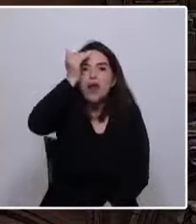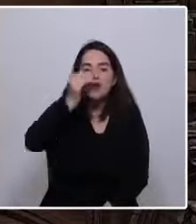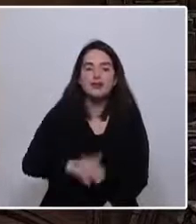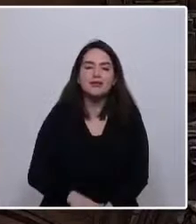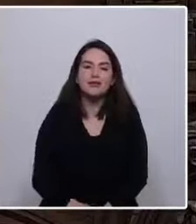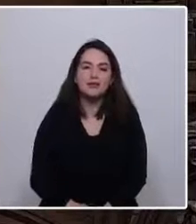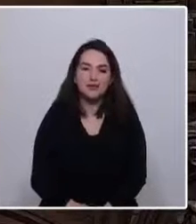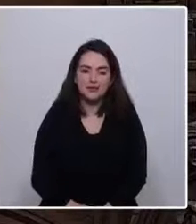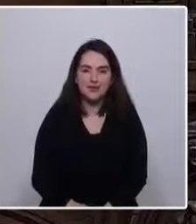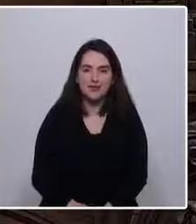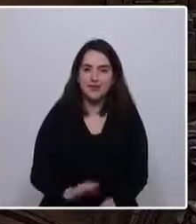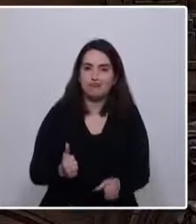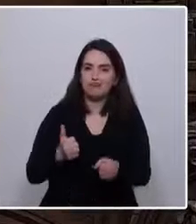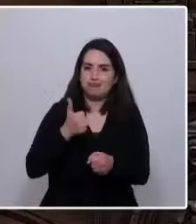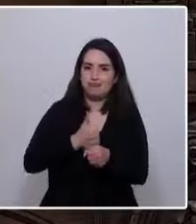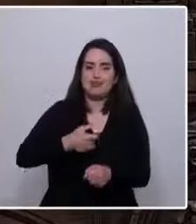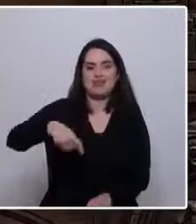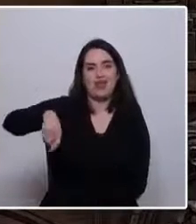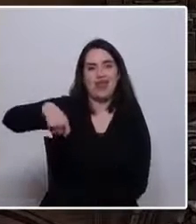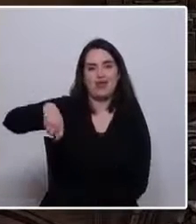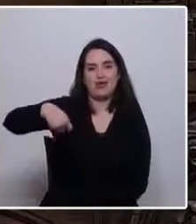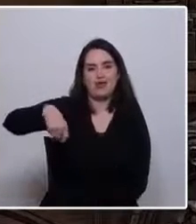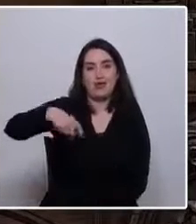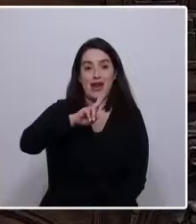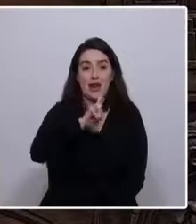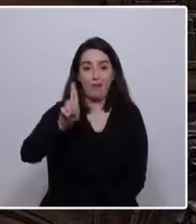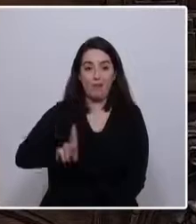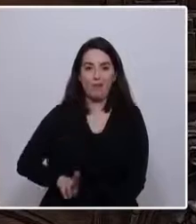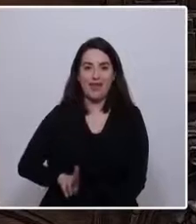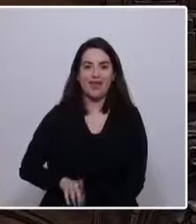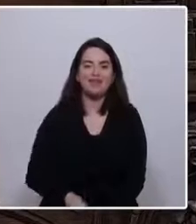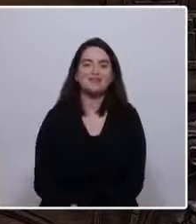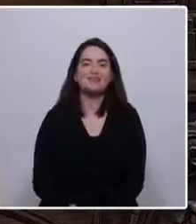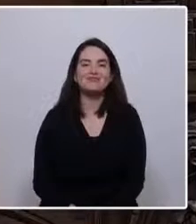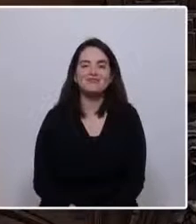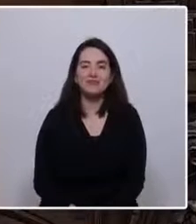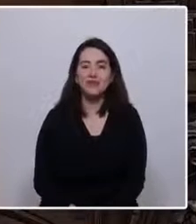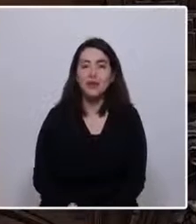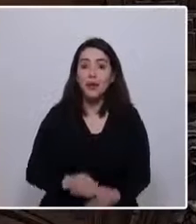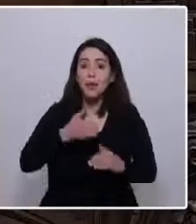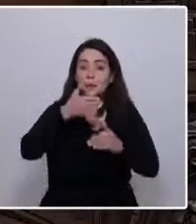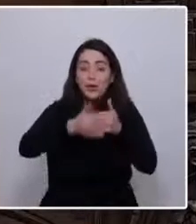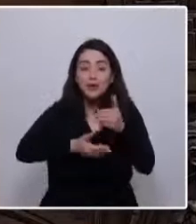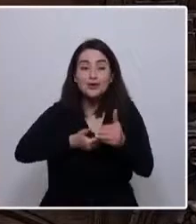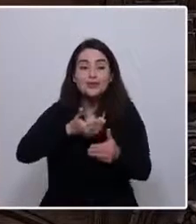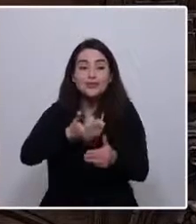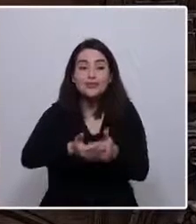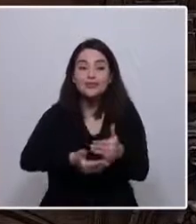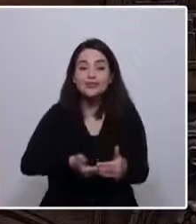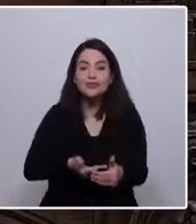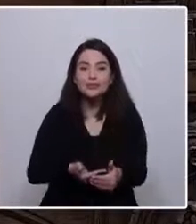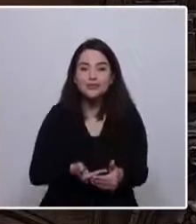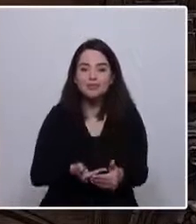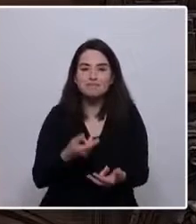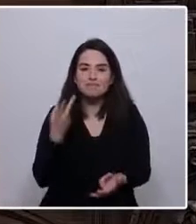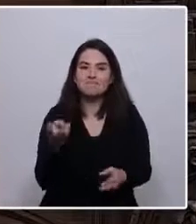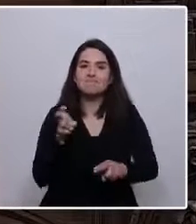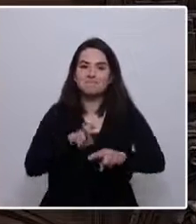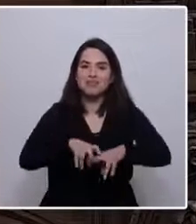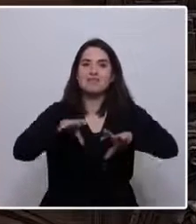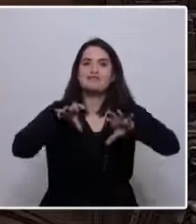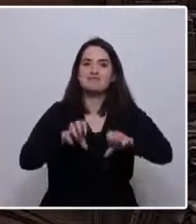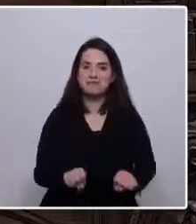cubrir el cargo del senador de la república proceso que me llevó a ocupar un asiento en la cámara